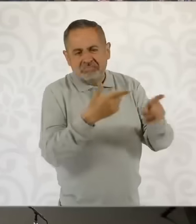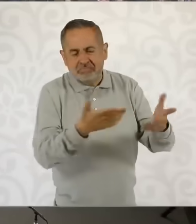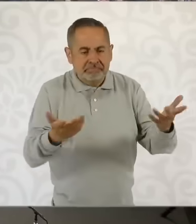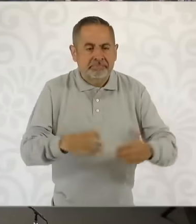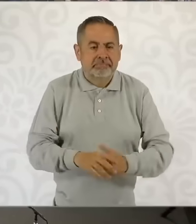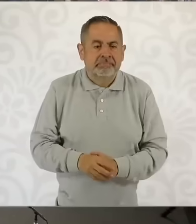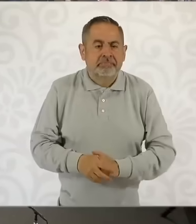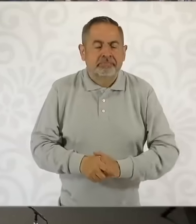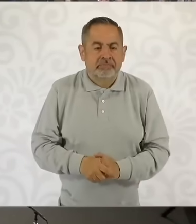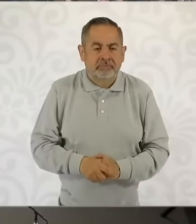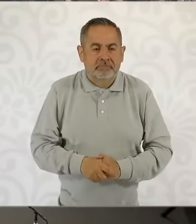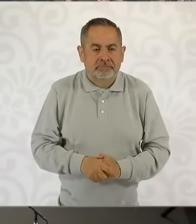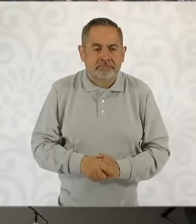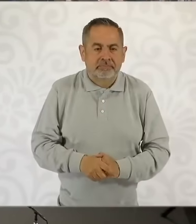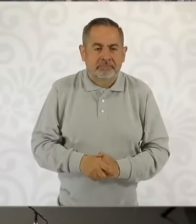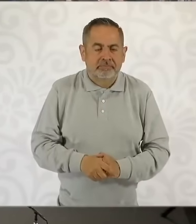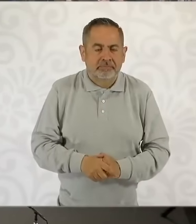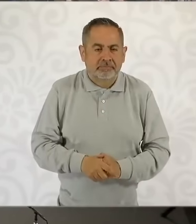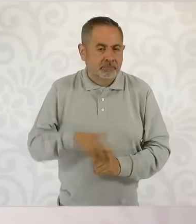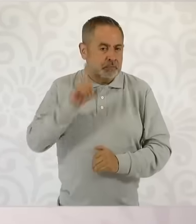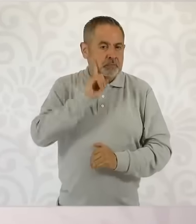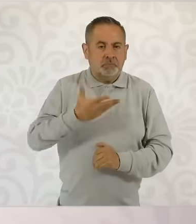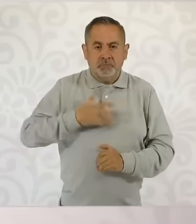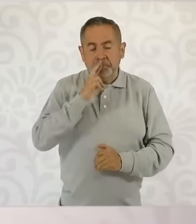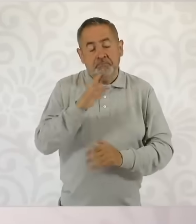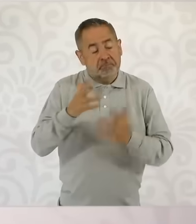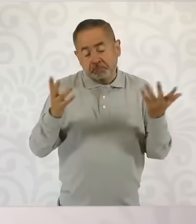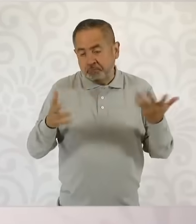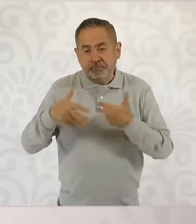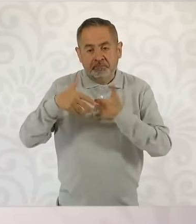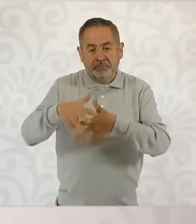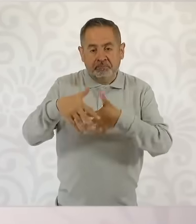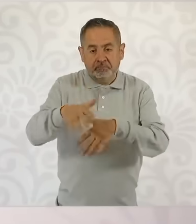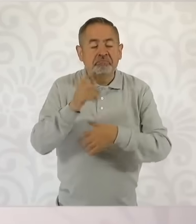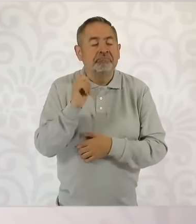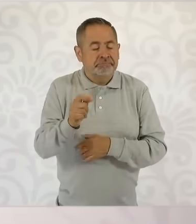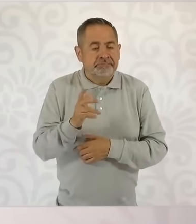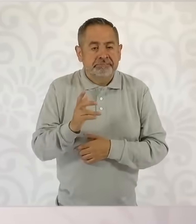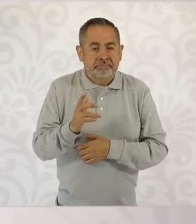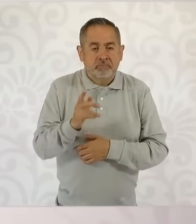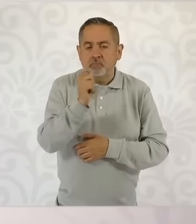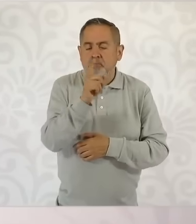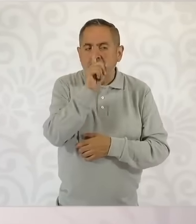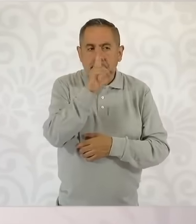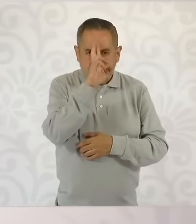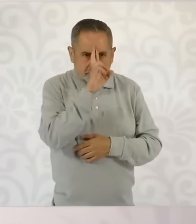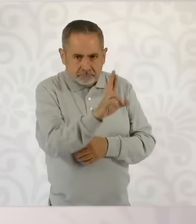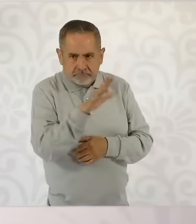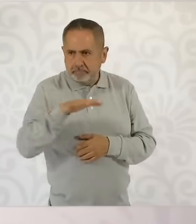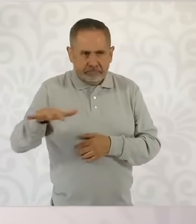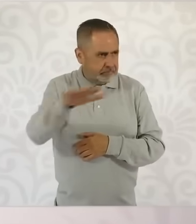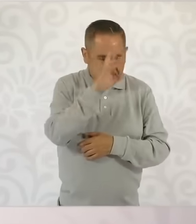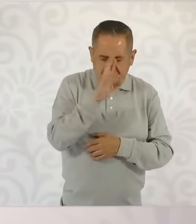Bueno, sobre la manifestación, pues siempre que haya respeto a las personas,